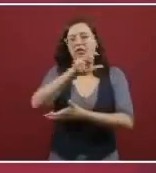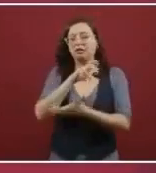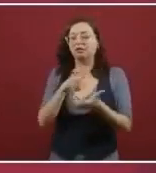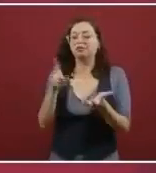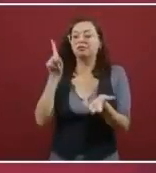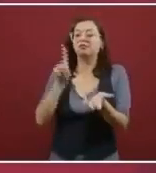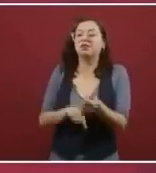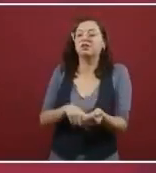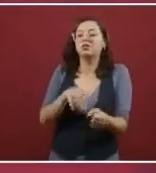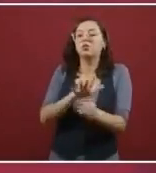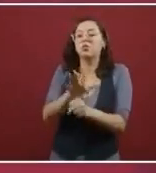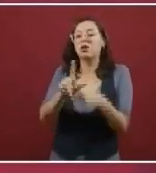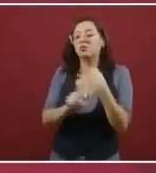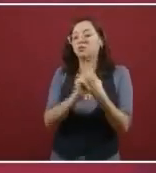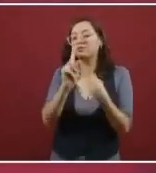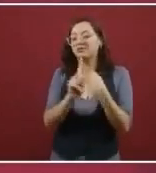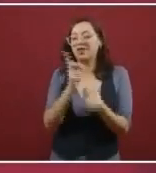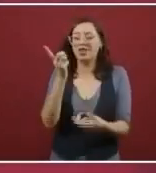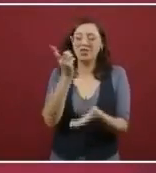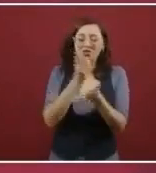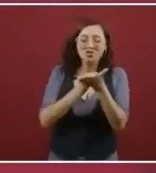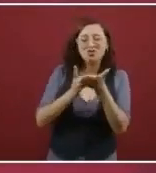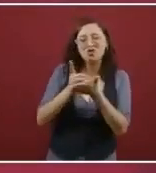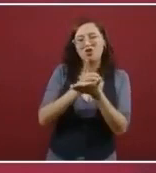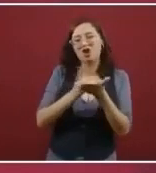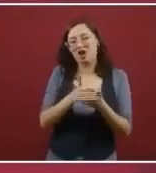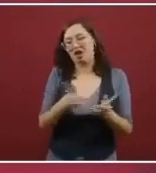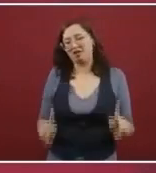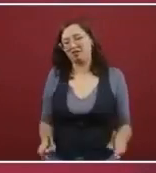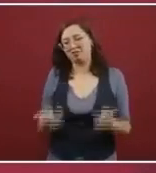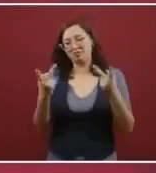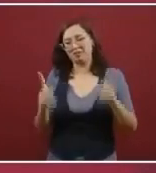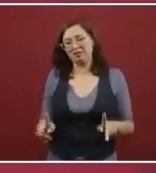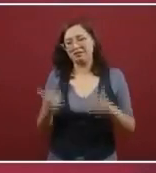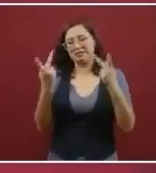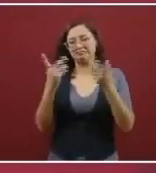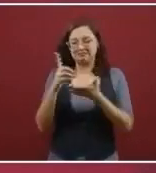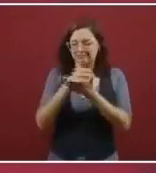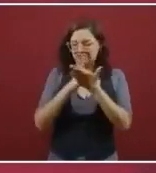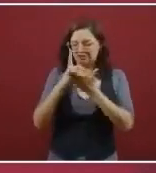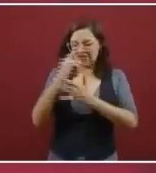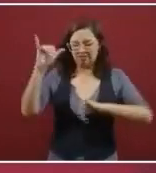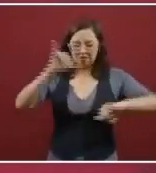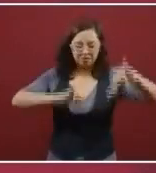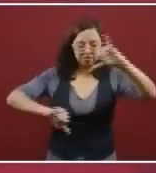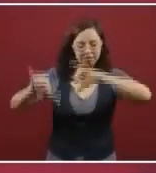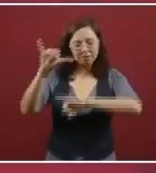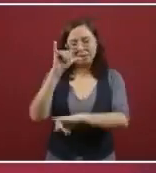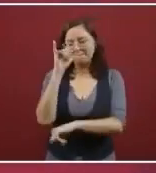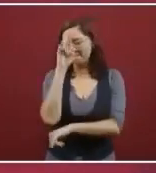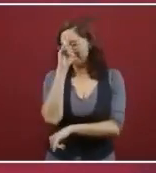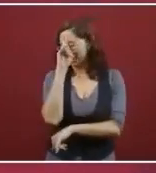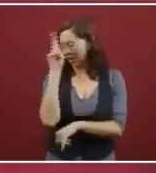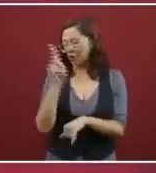droga sintética que es de lo más peligroso que hay.